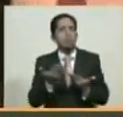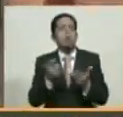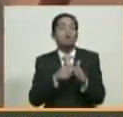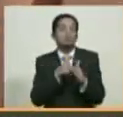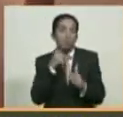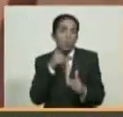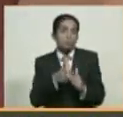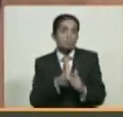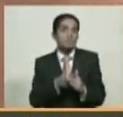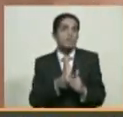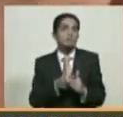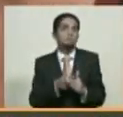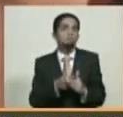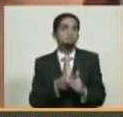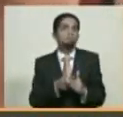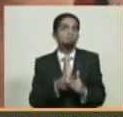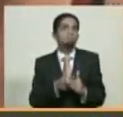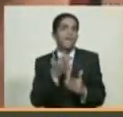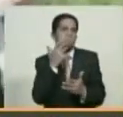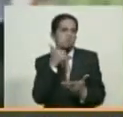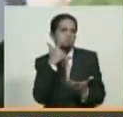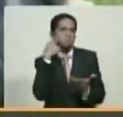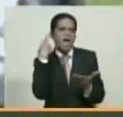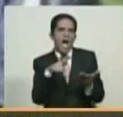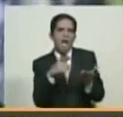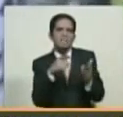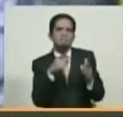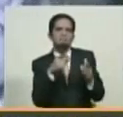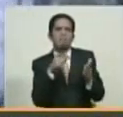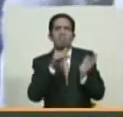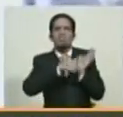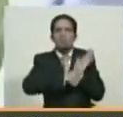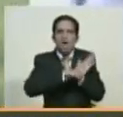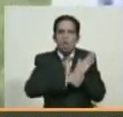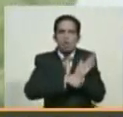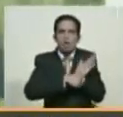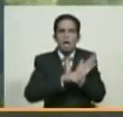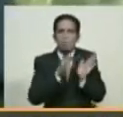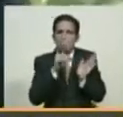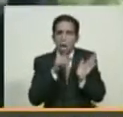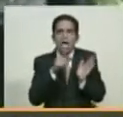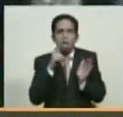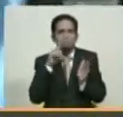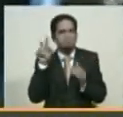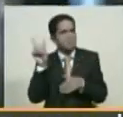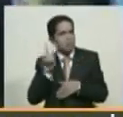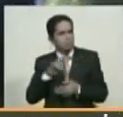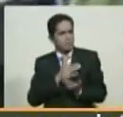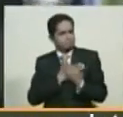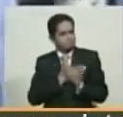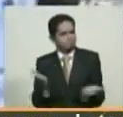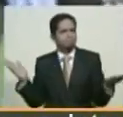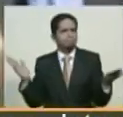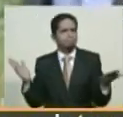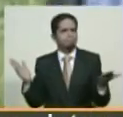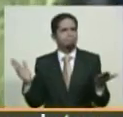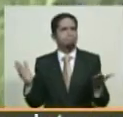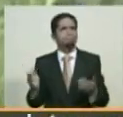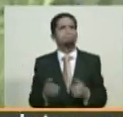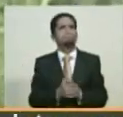y independientemente que tuviese un documento o no. Un país abierto a la inmigración, abierto